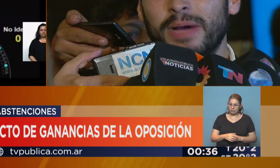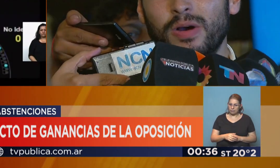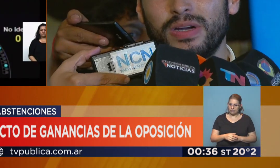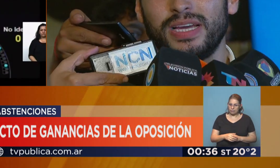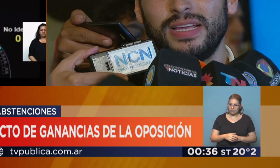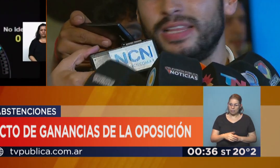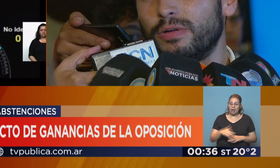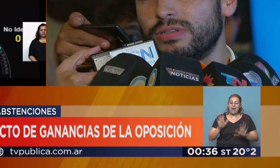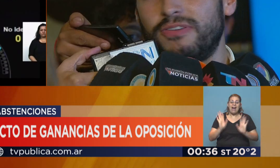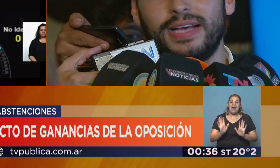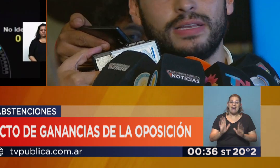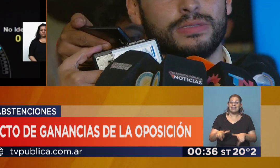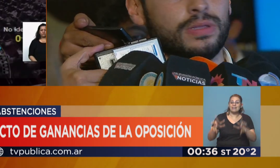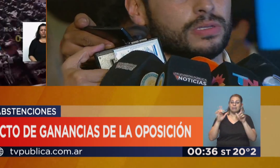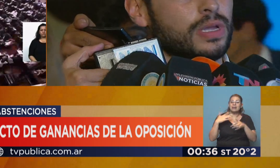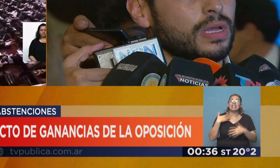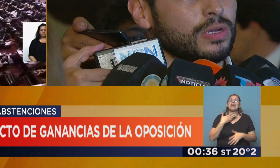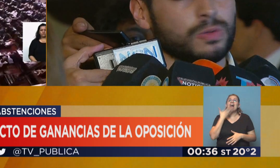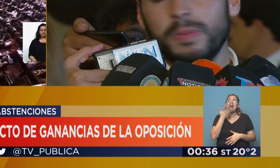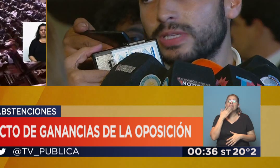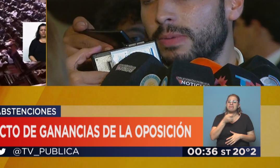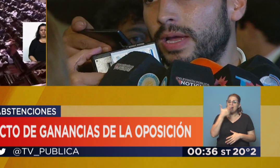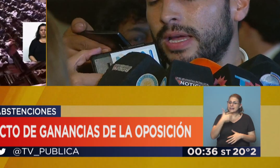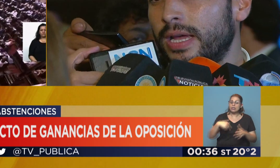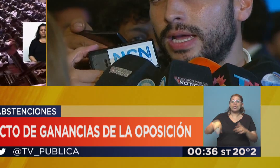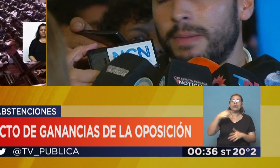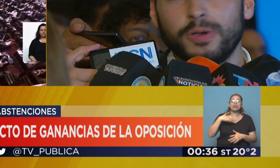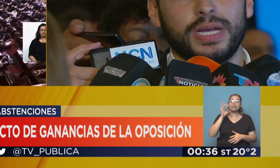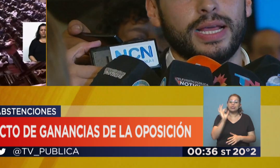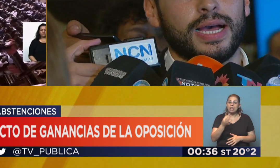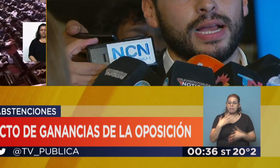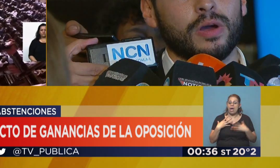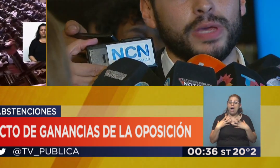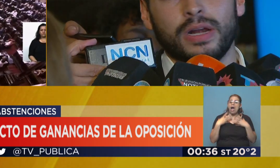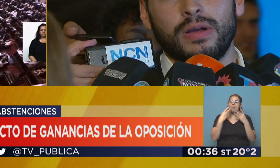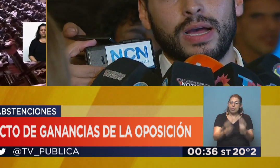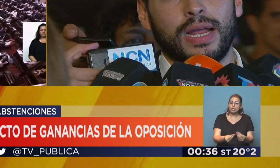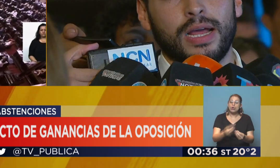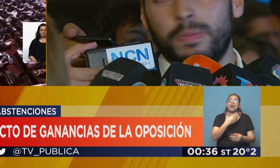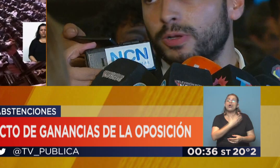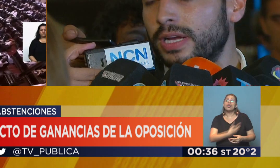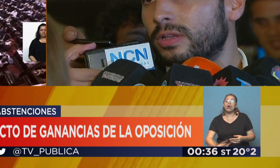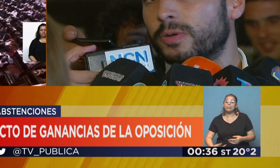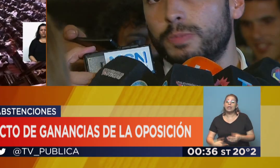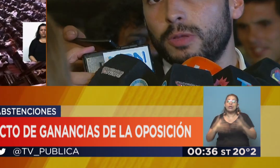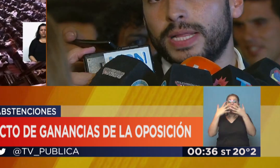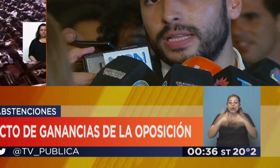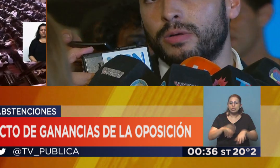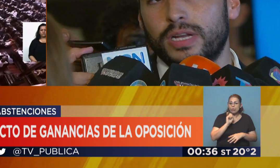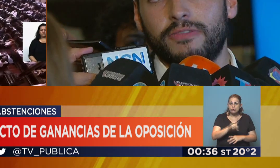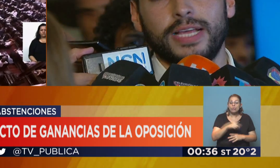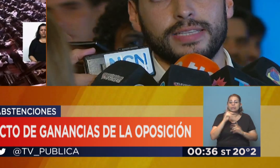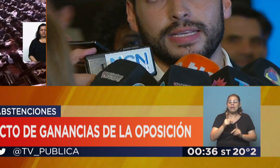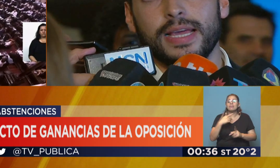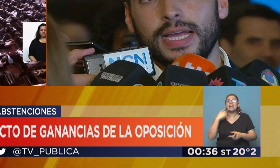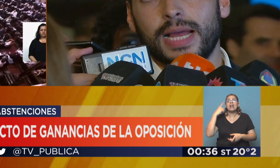una demagogia y el discurso fácil. Nosotros supimos apoyar al gobierno, a los proyectos, por supuesto, planteando